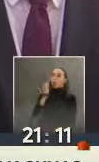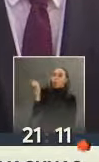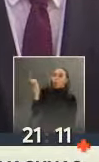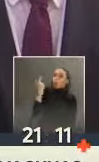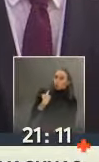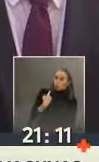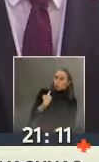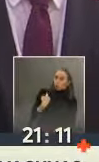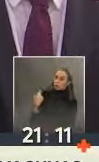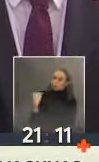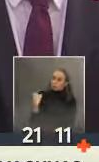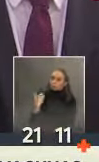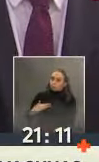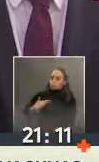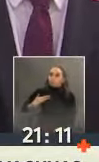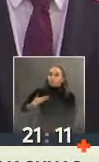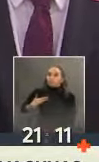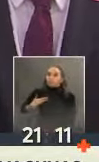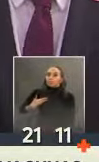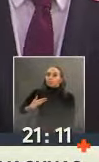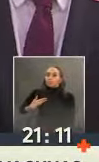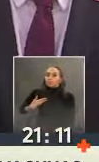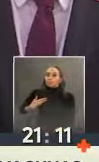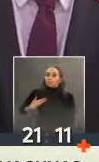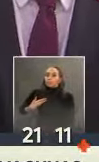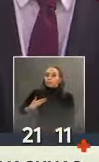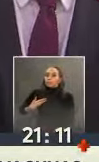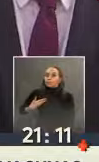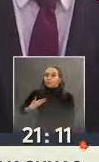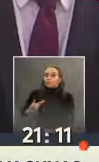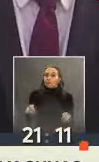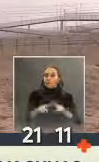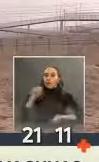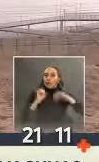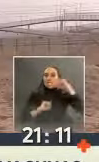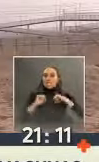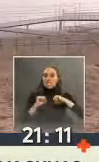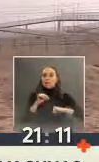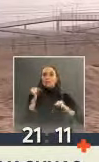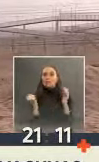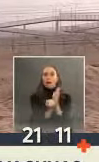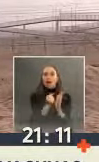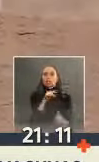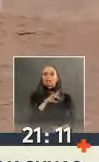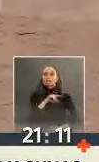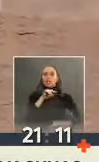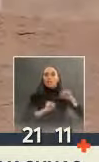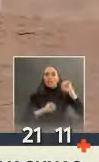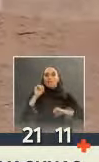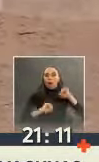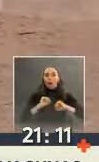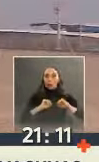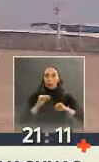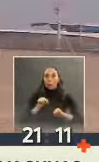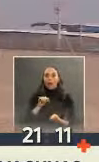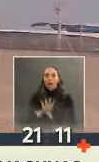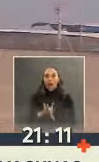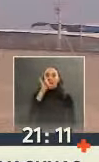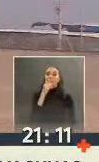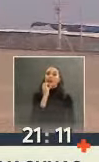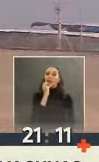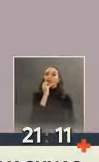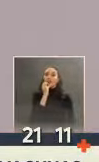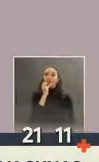nos impulsa con mucha fuerza a volver a producir vacunas. De optar por Antofagasta, la planta podría iniciar